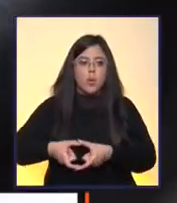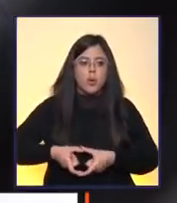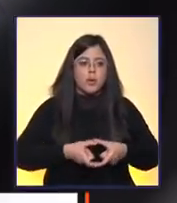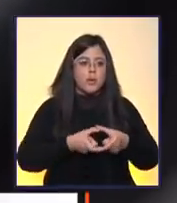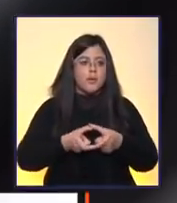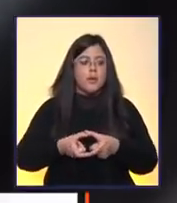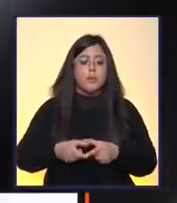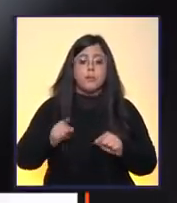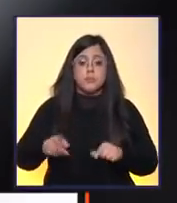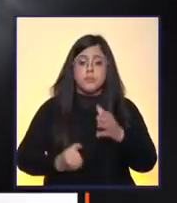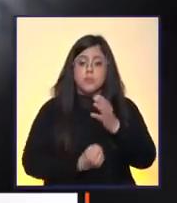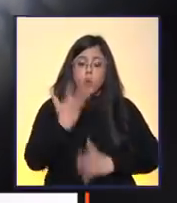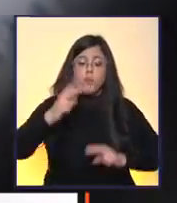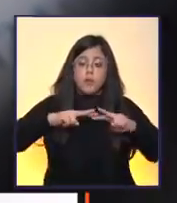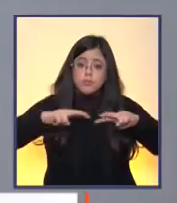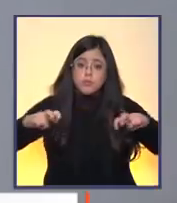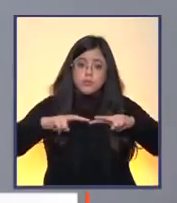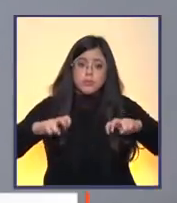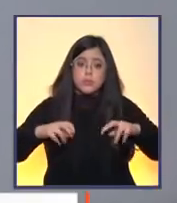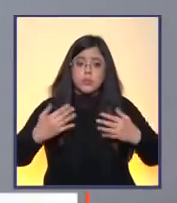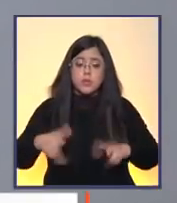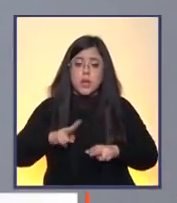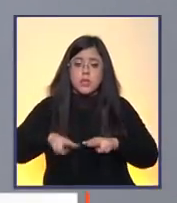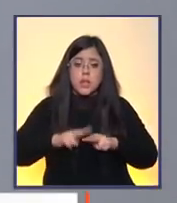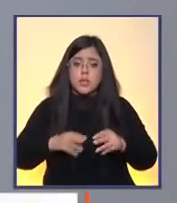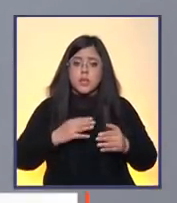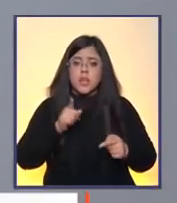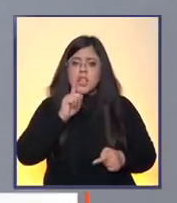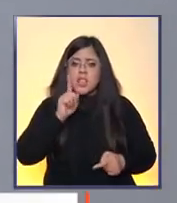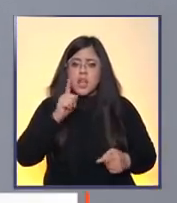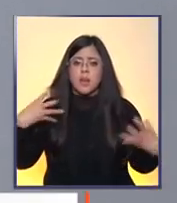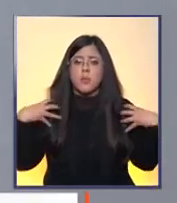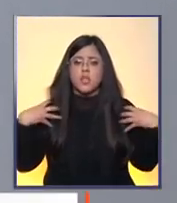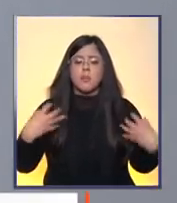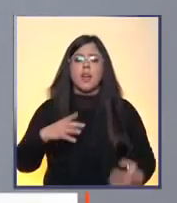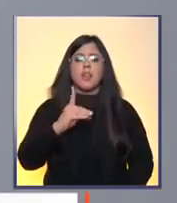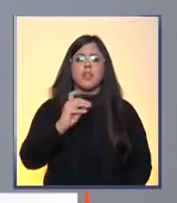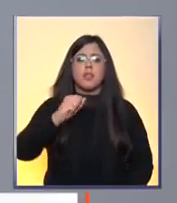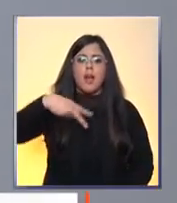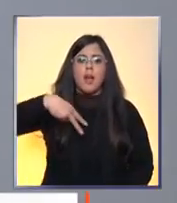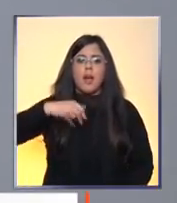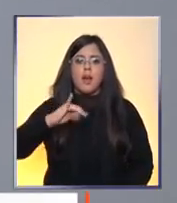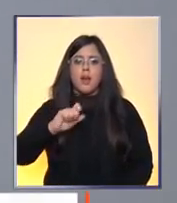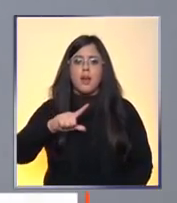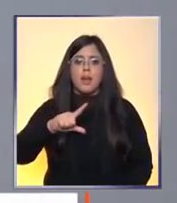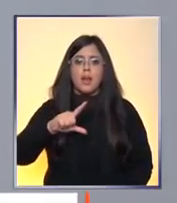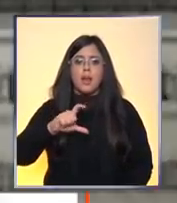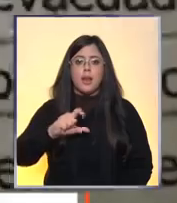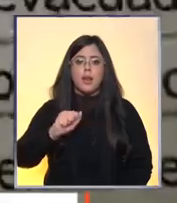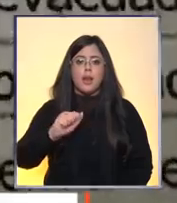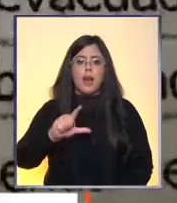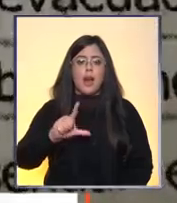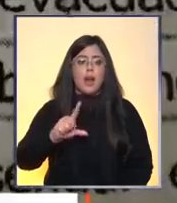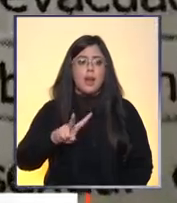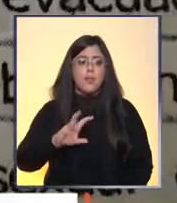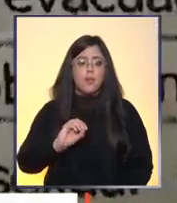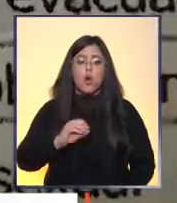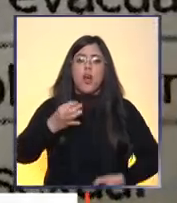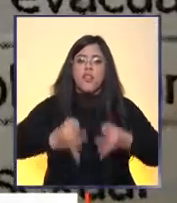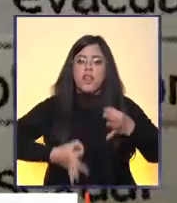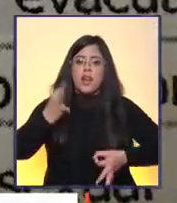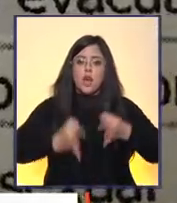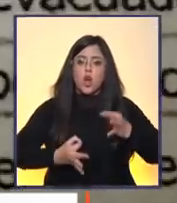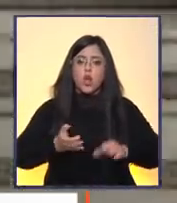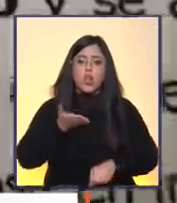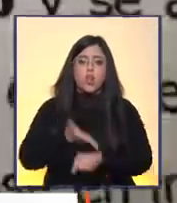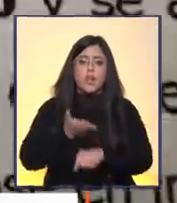La nueva investigación es realizada por el juez Daniel Calvo, de la Corte de Apelaciones de Santiago. Es él quien